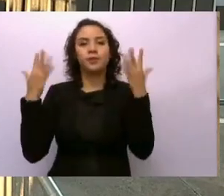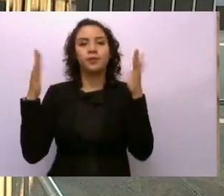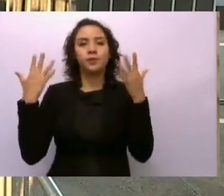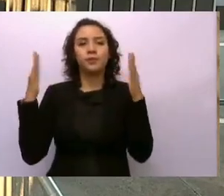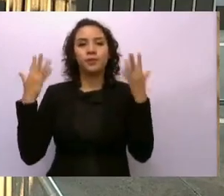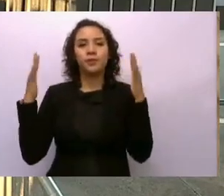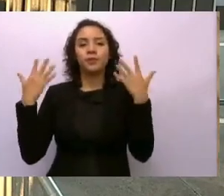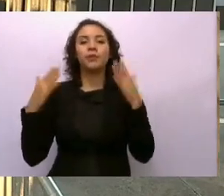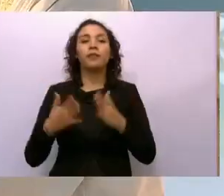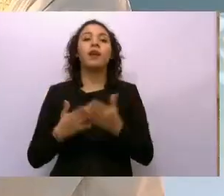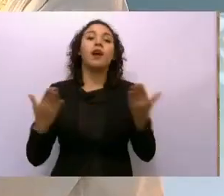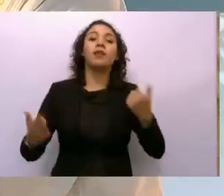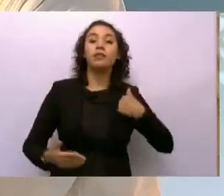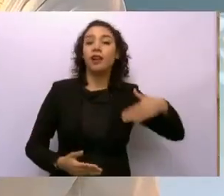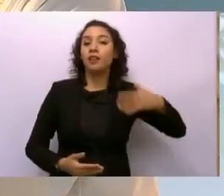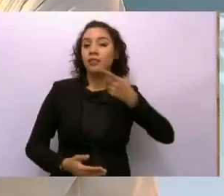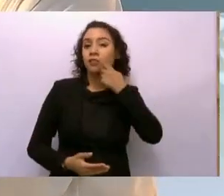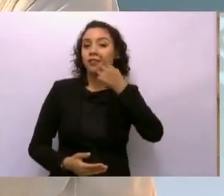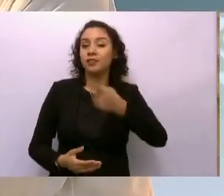Les decía,